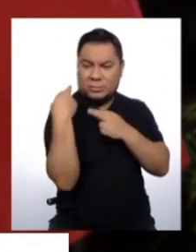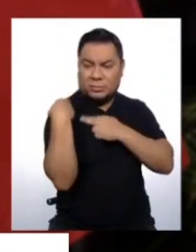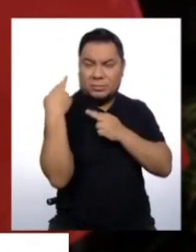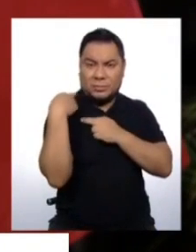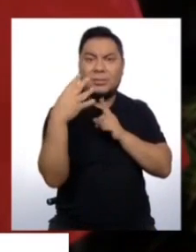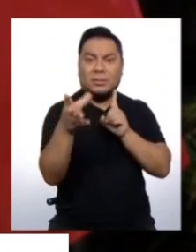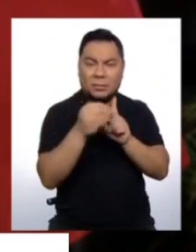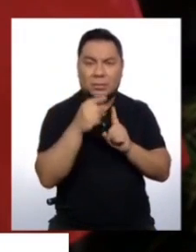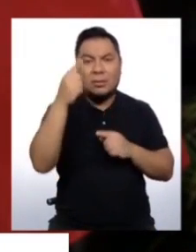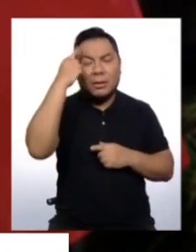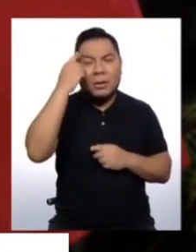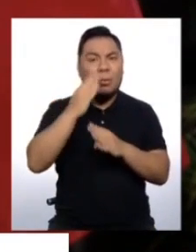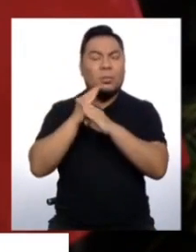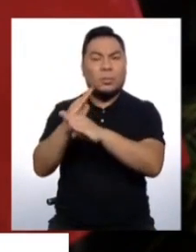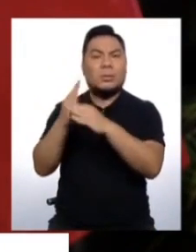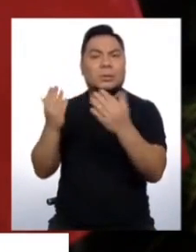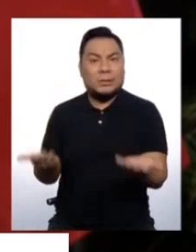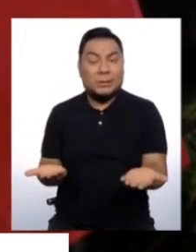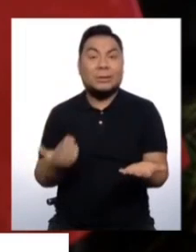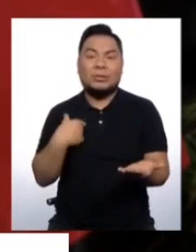desde el inicio.